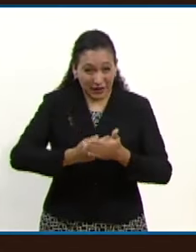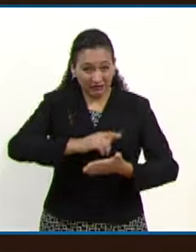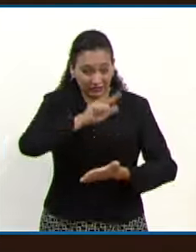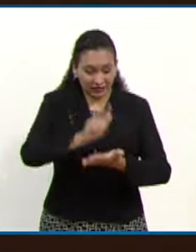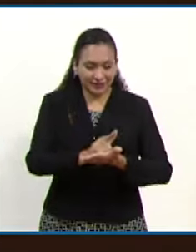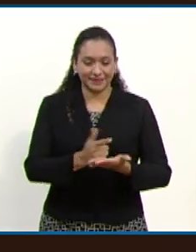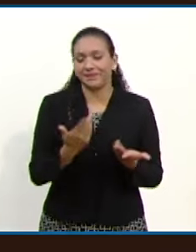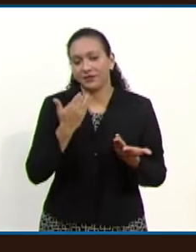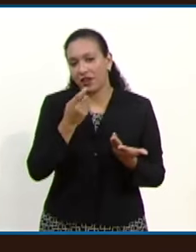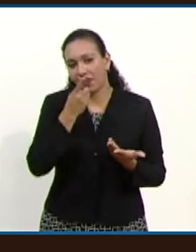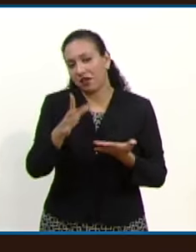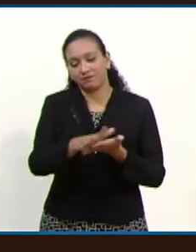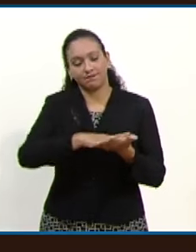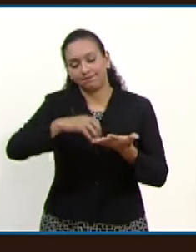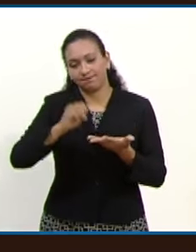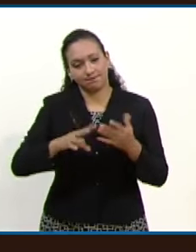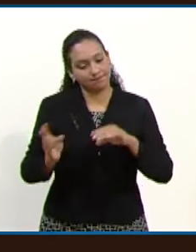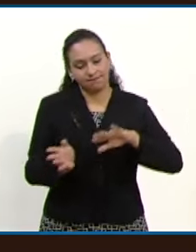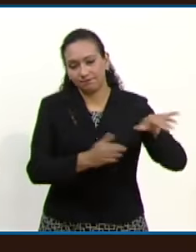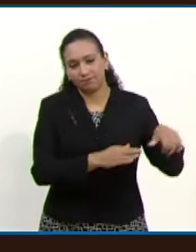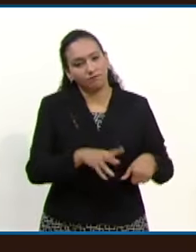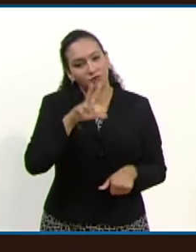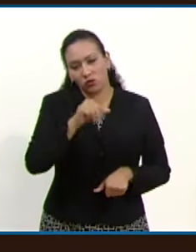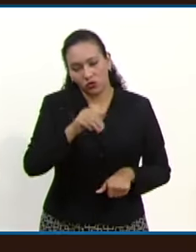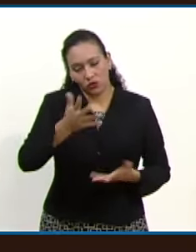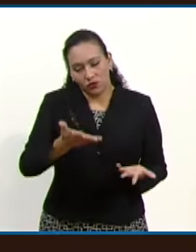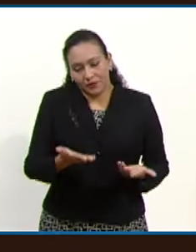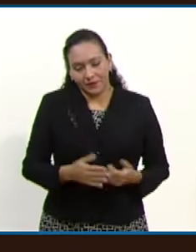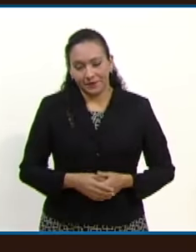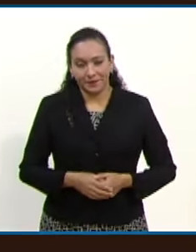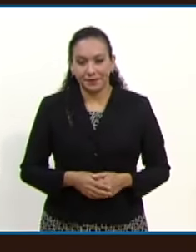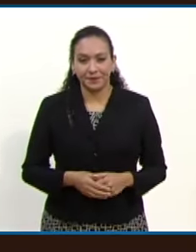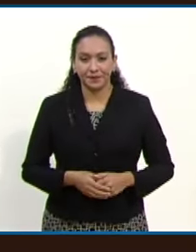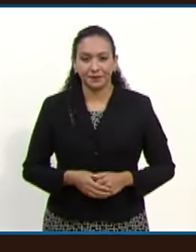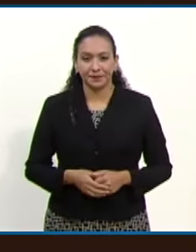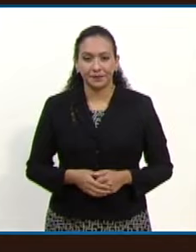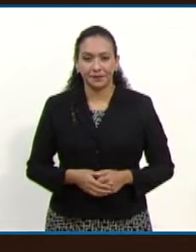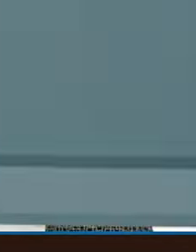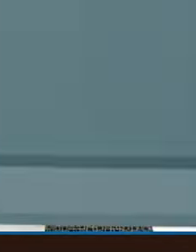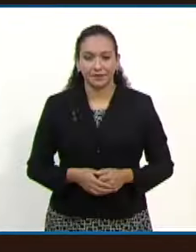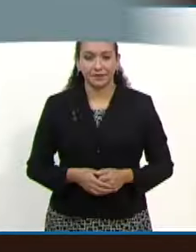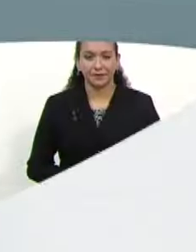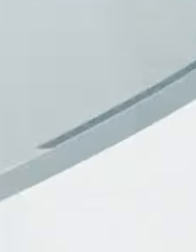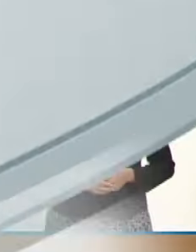dichos recursos, confirmándose el resultado de la elección.